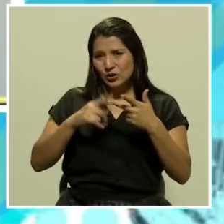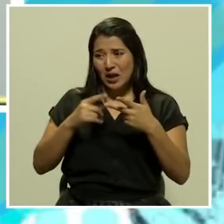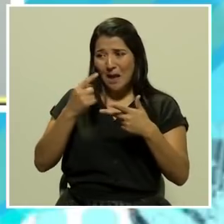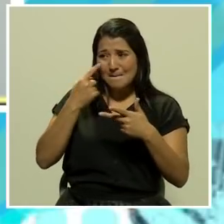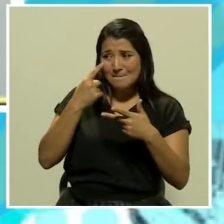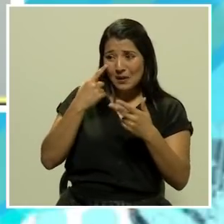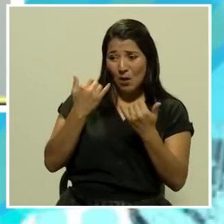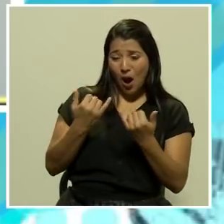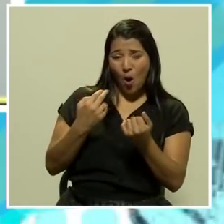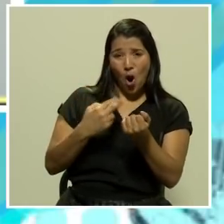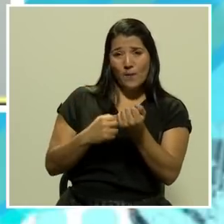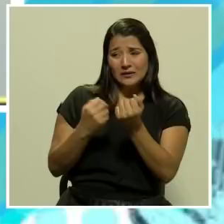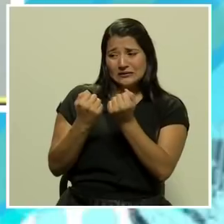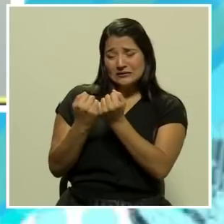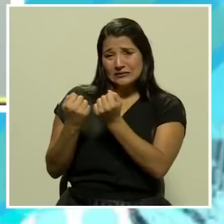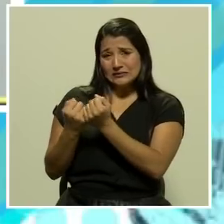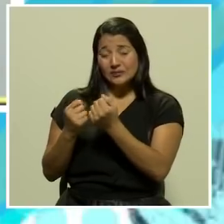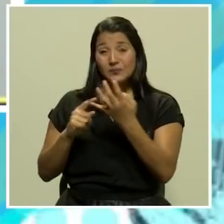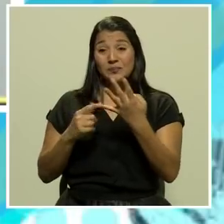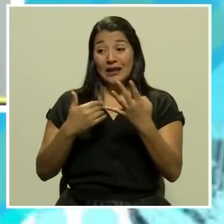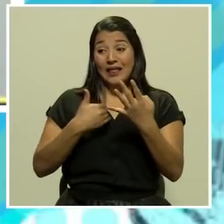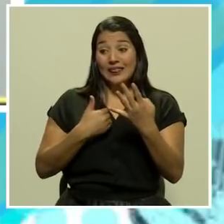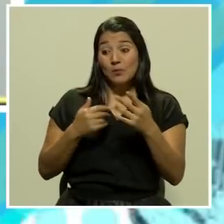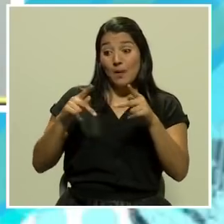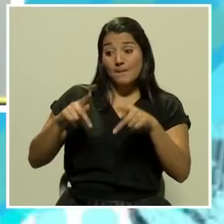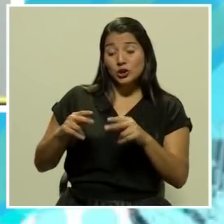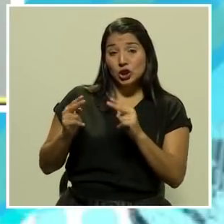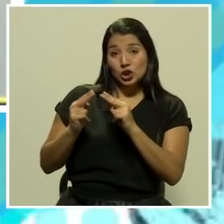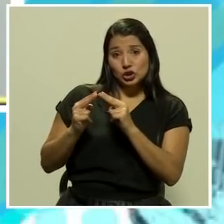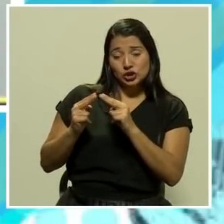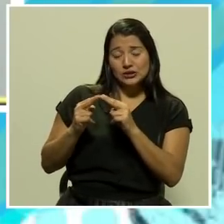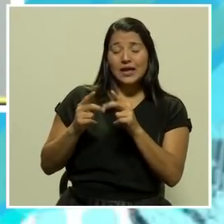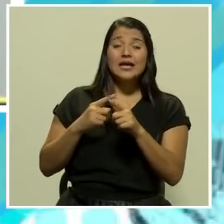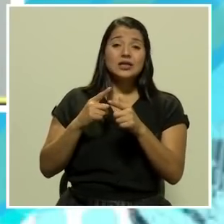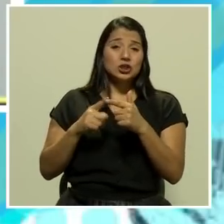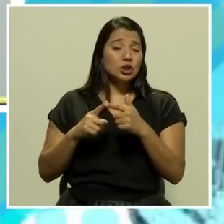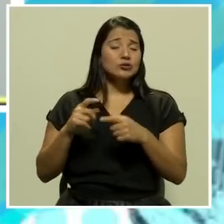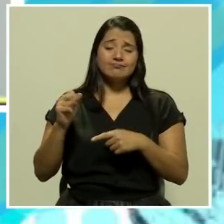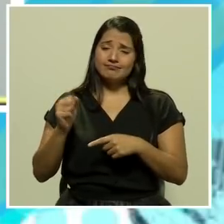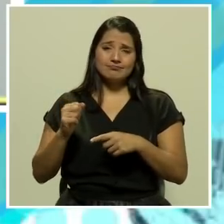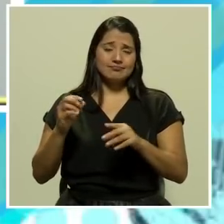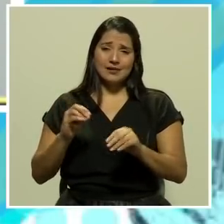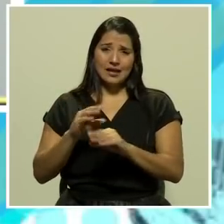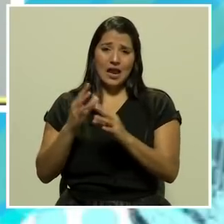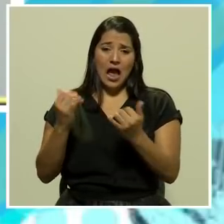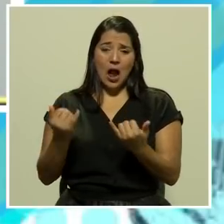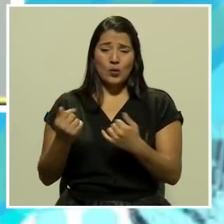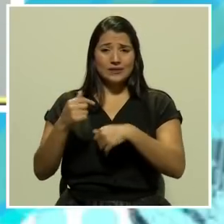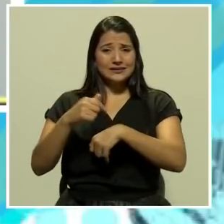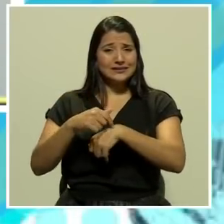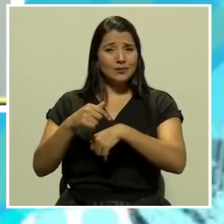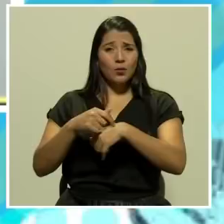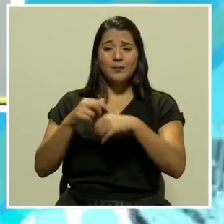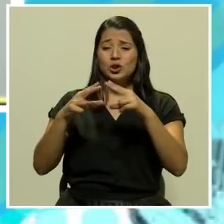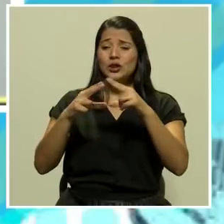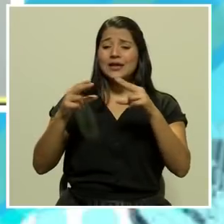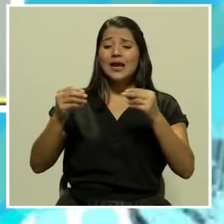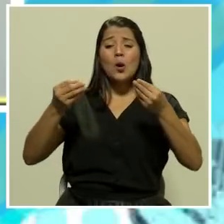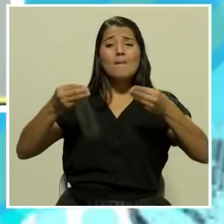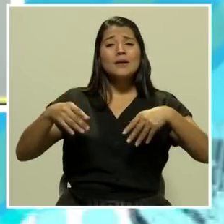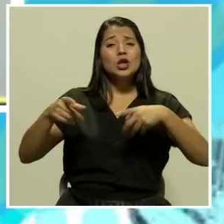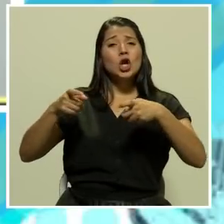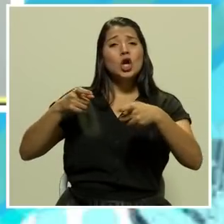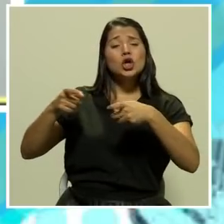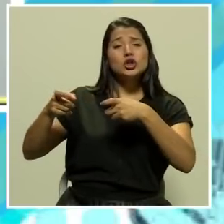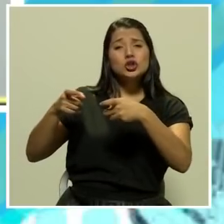hospitales, tenemos conocidos, entonces definitivamente que está en este momento la transmisión comunitaria